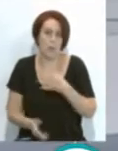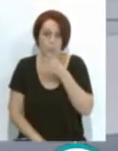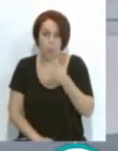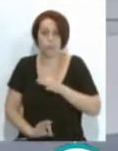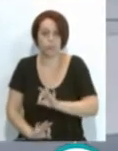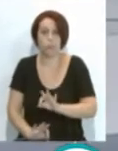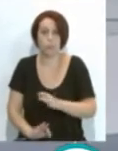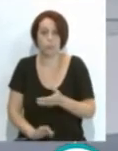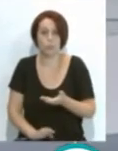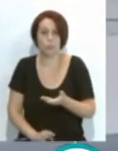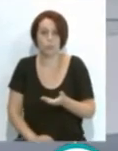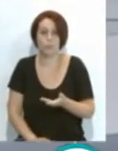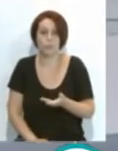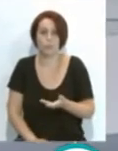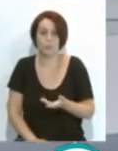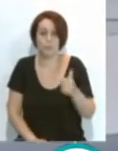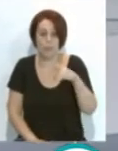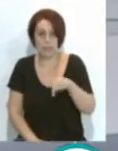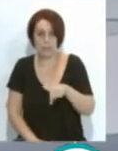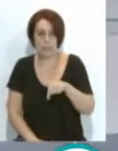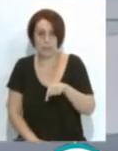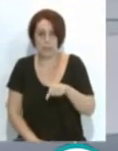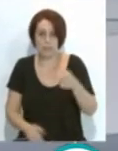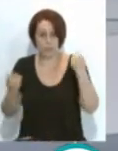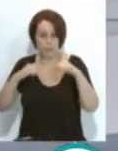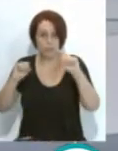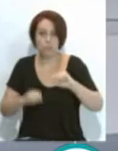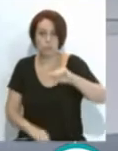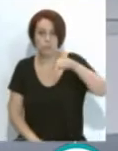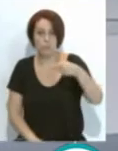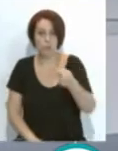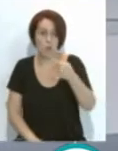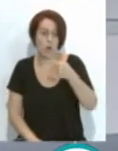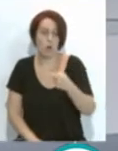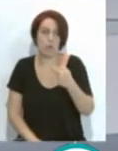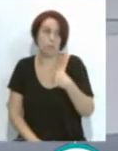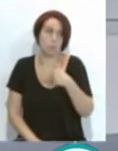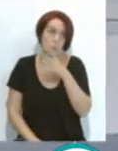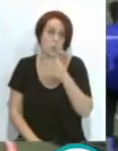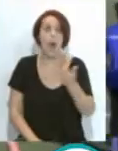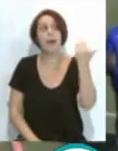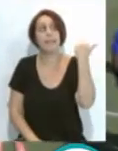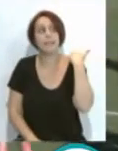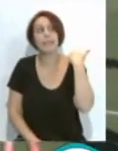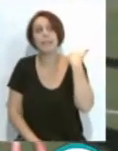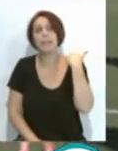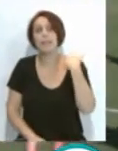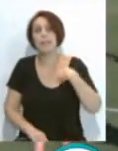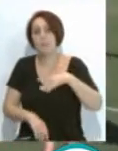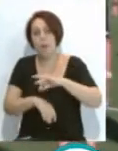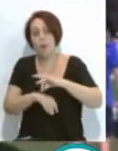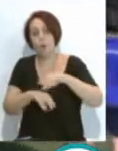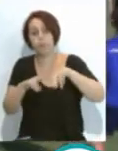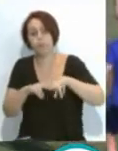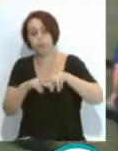justamente en este primer entrenamiento, ya que en el día de ayer pasaron los reconocimientos